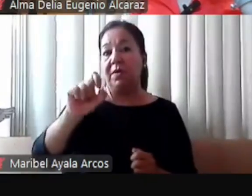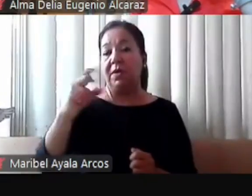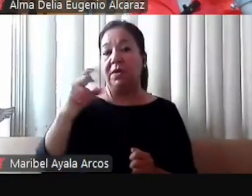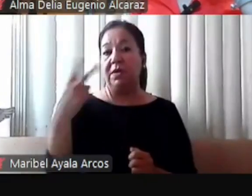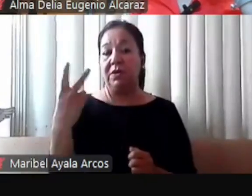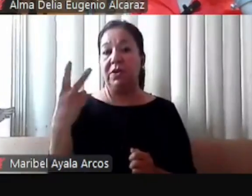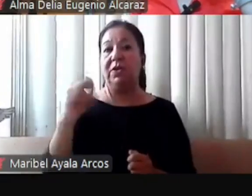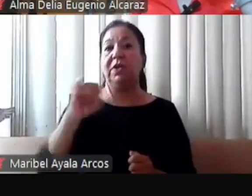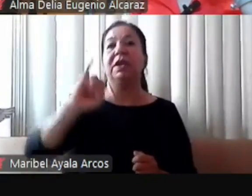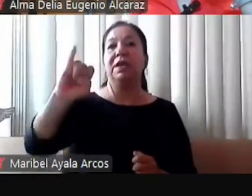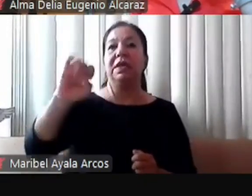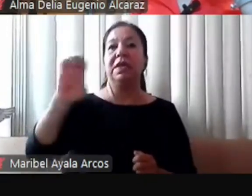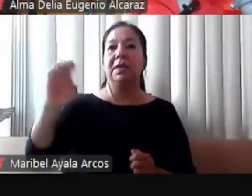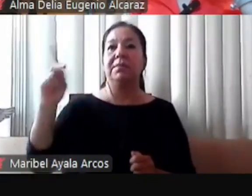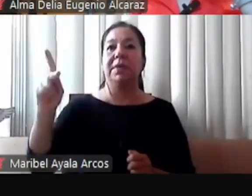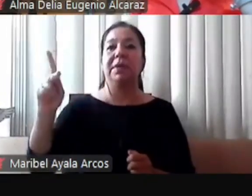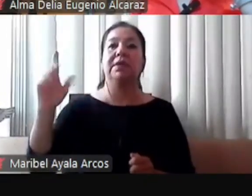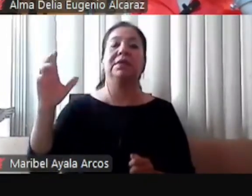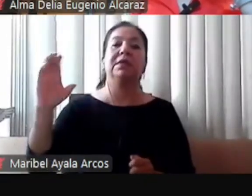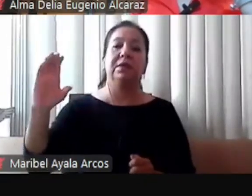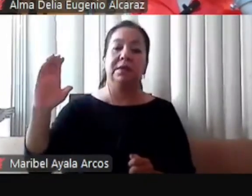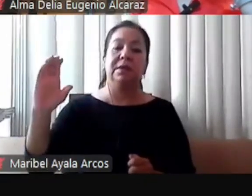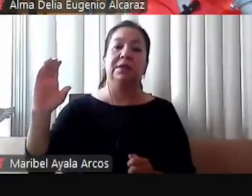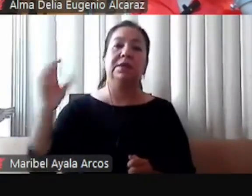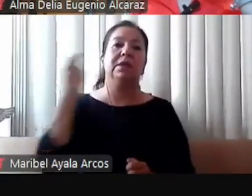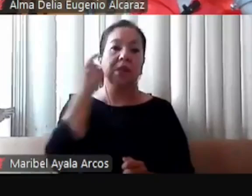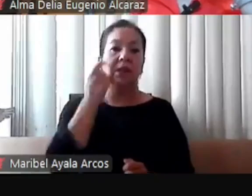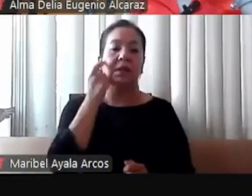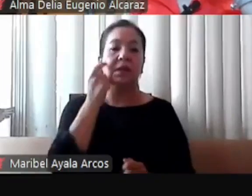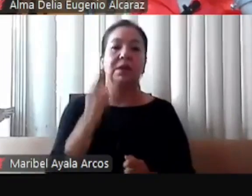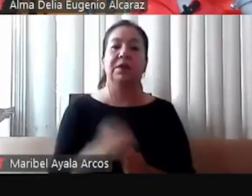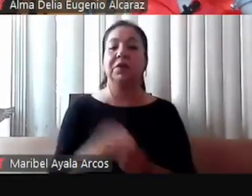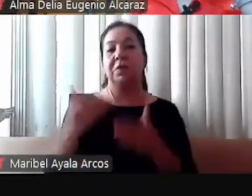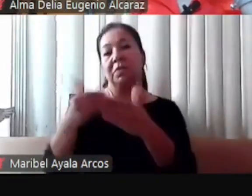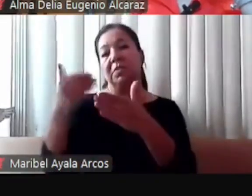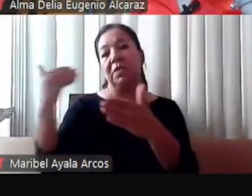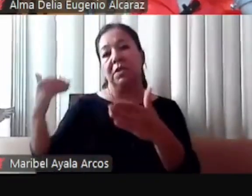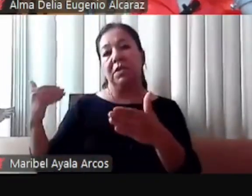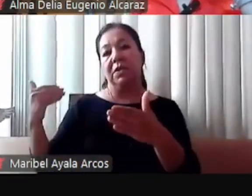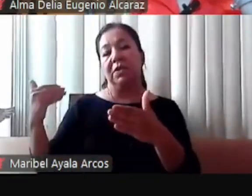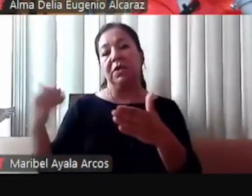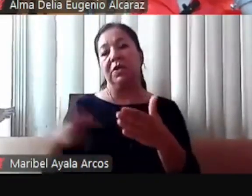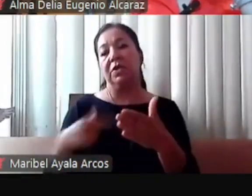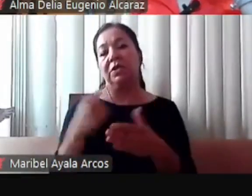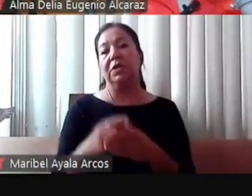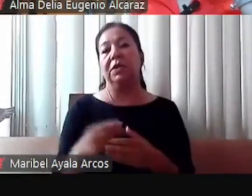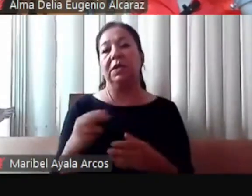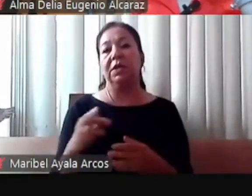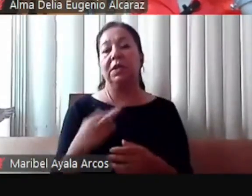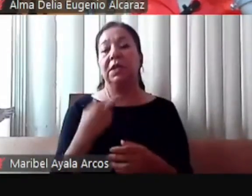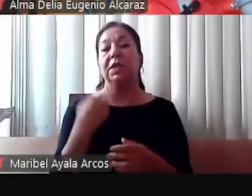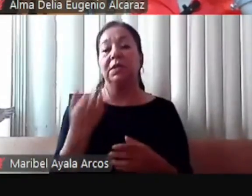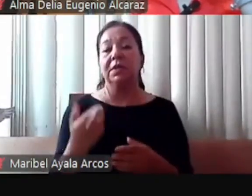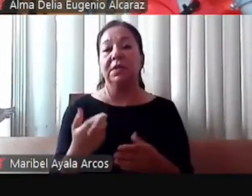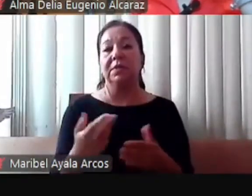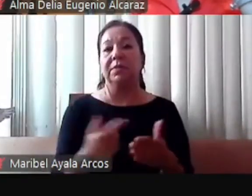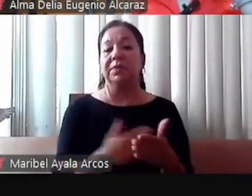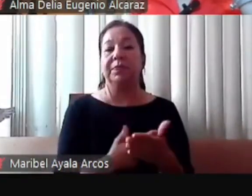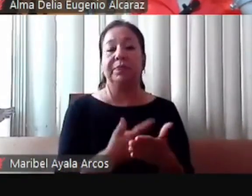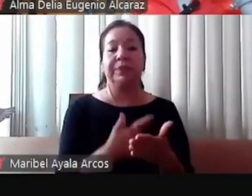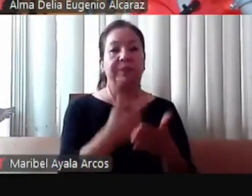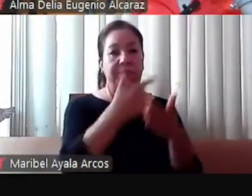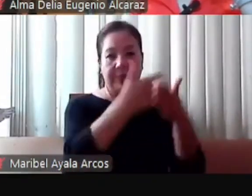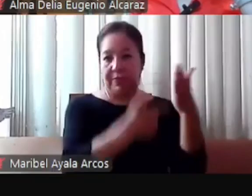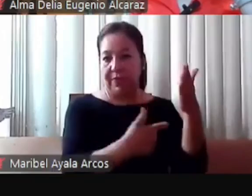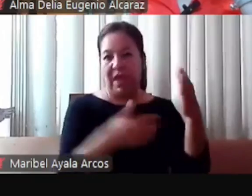Participación Ciudadana del Estado de Guerrero. Con base en lo anterior, se proponen los siguientes puntos resolutivos. Primero, se declara infundado el presente